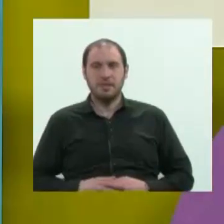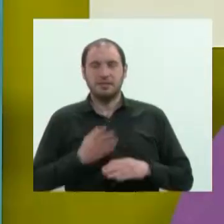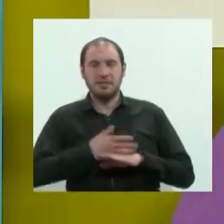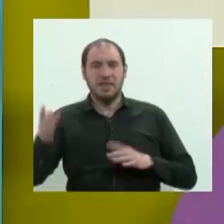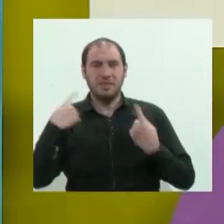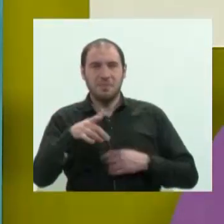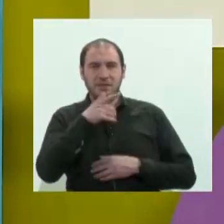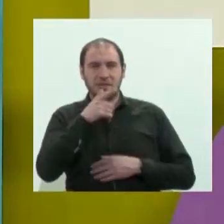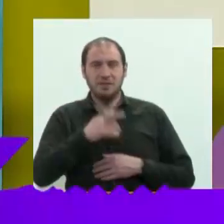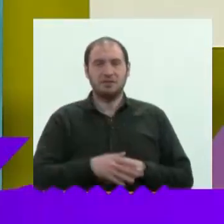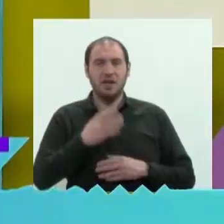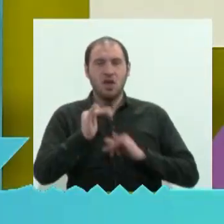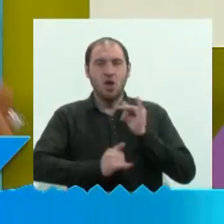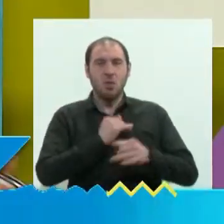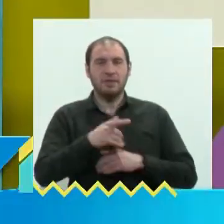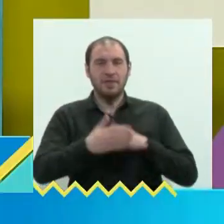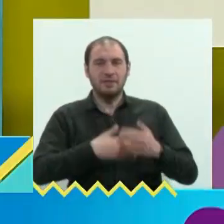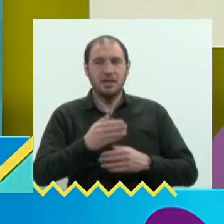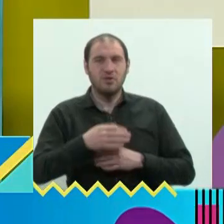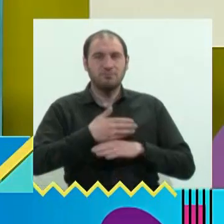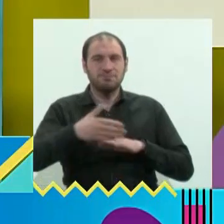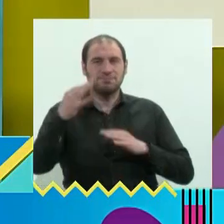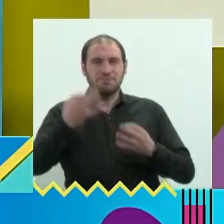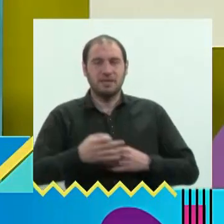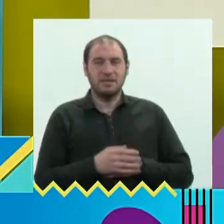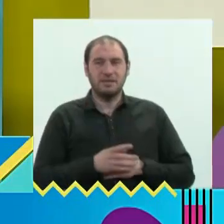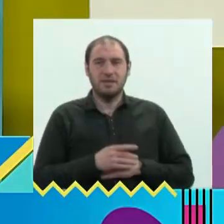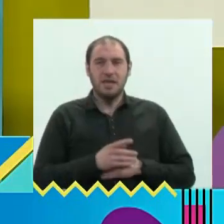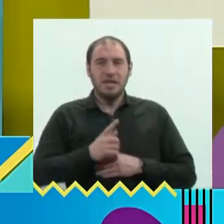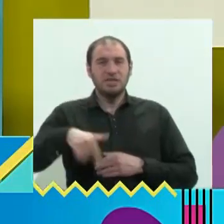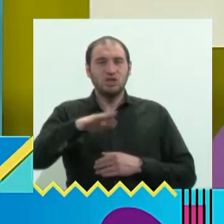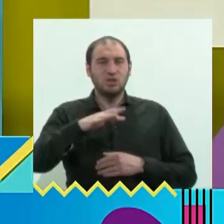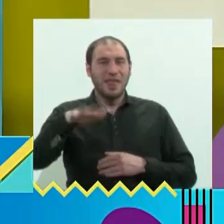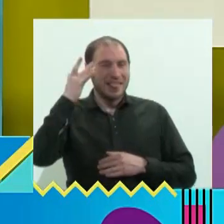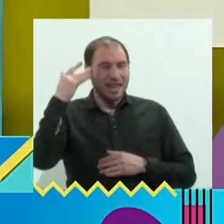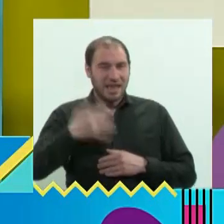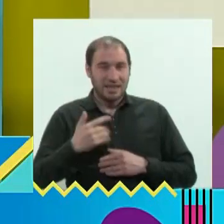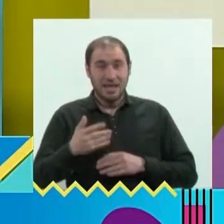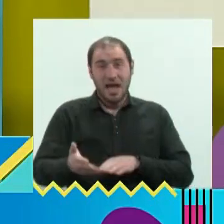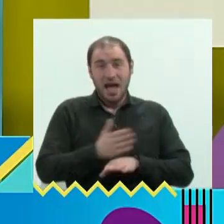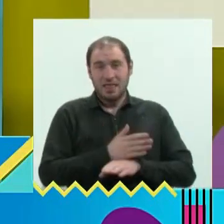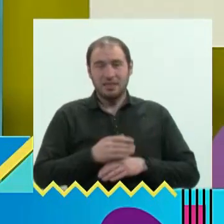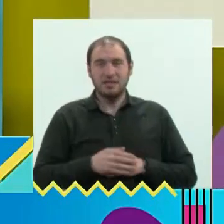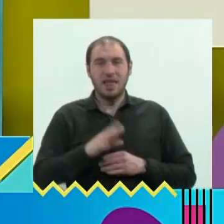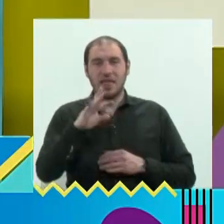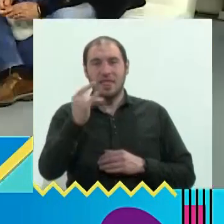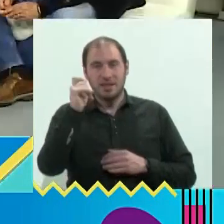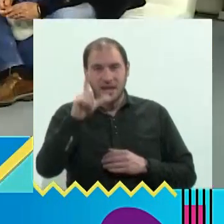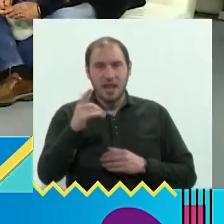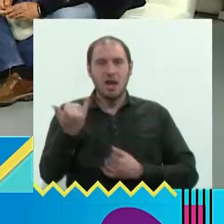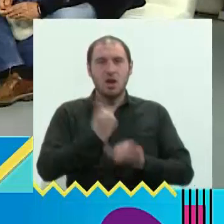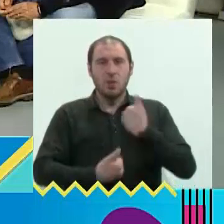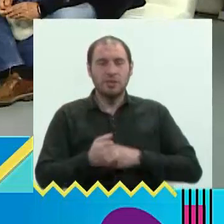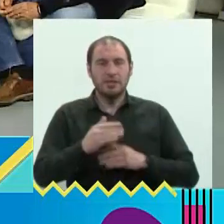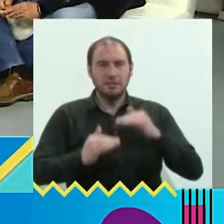Continuamos en Distintos Parecidos hablando de desarrollo sostenible, de ciudad inteligente. Y recién Daniel nos hablaba de